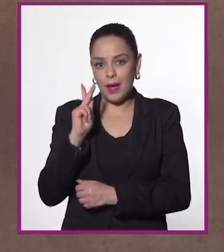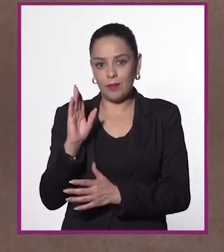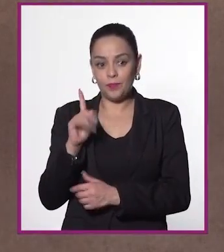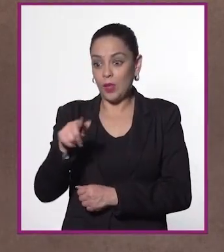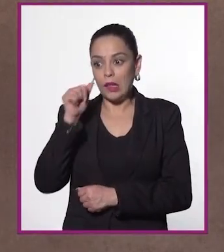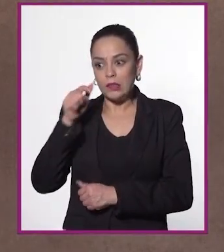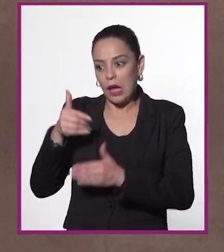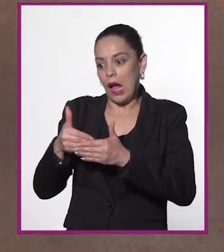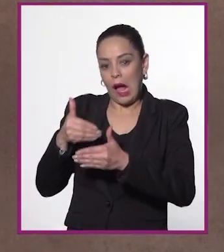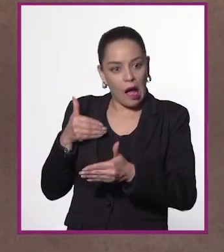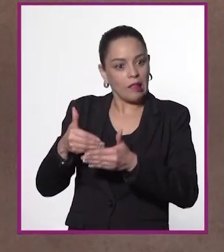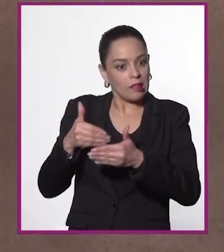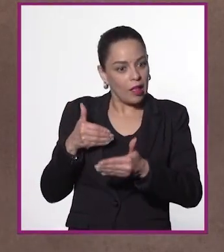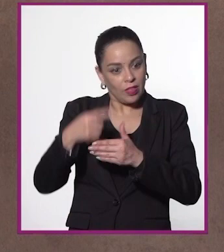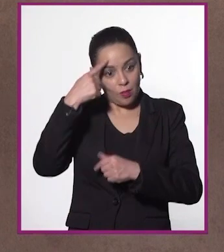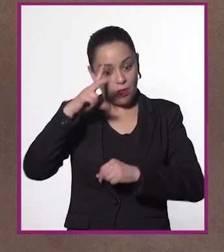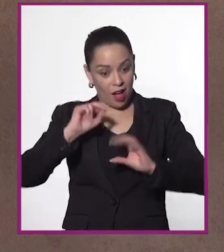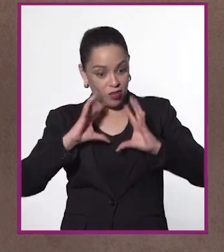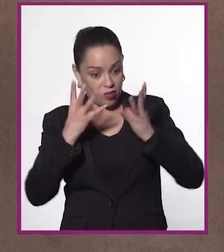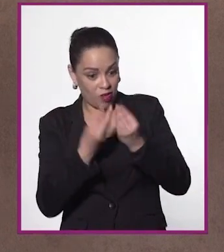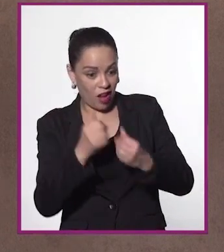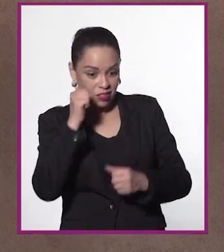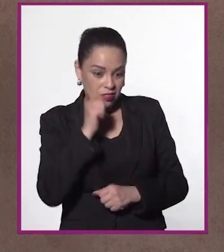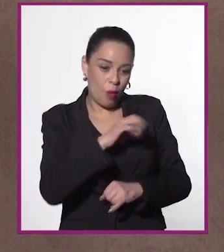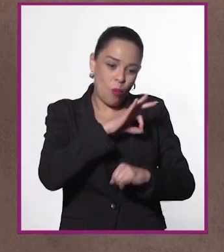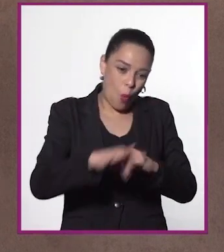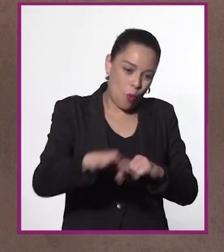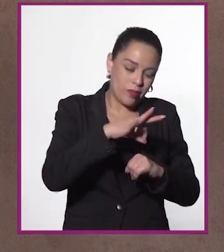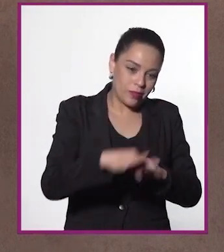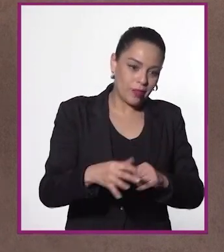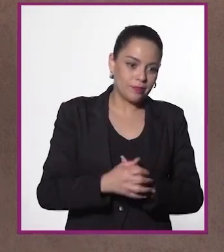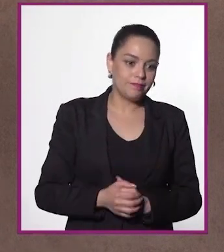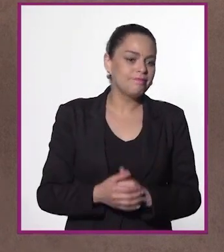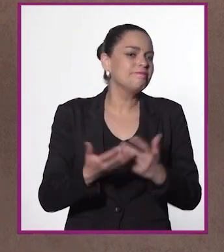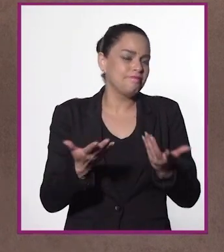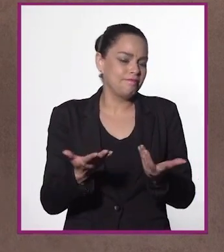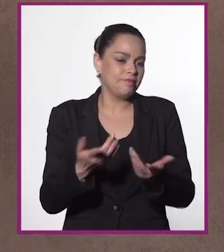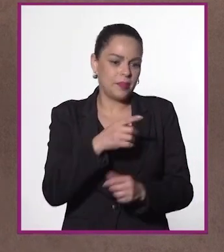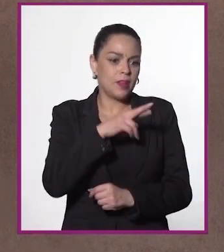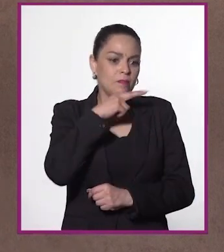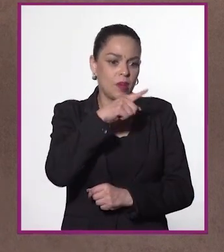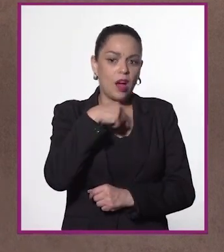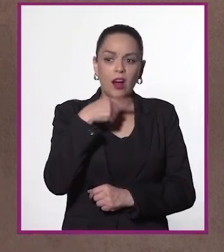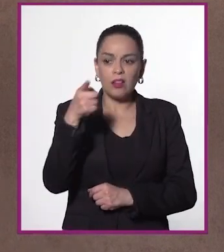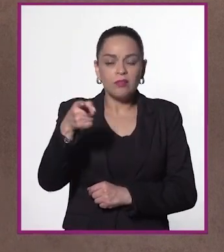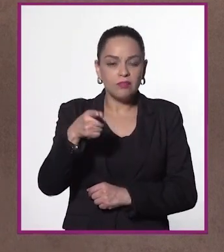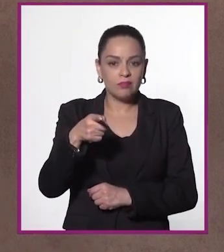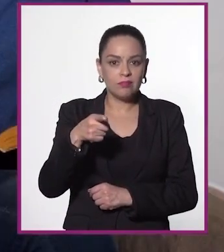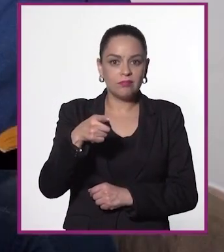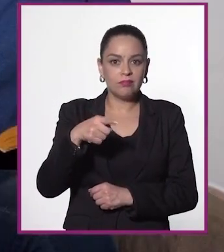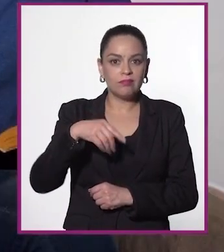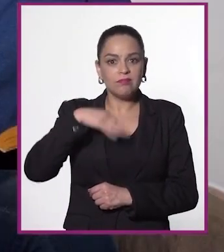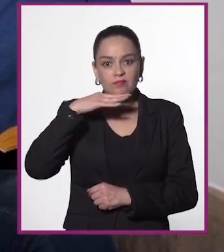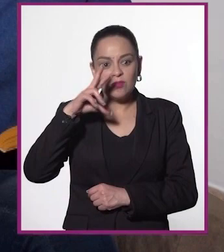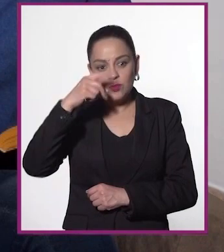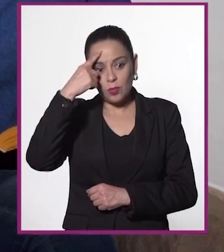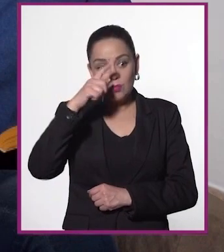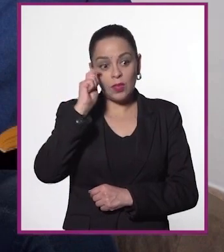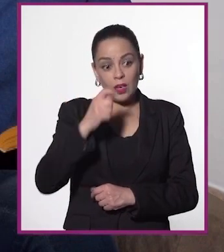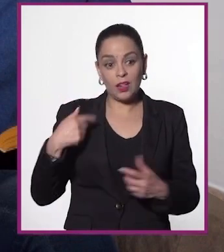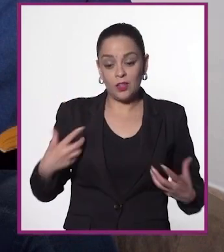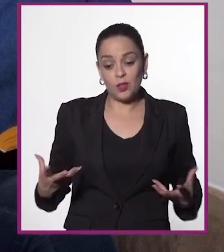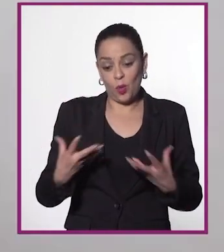adelantar cosas para que no se te junte todo el final. Bueno, entonces mejor no te distraigo con lo que compré para pasar tiempo de calidad